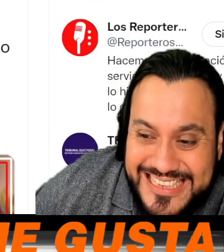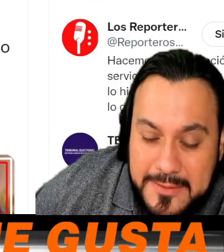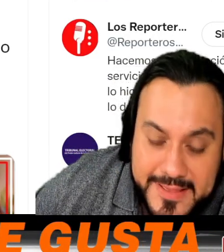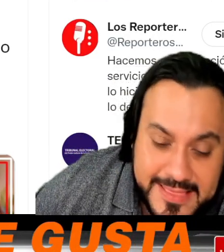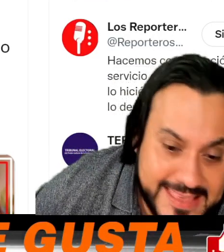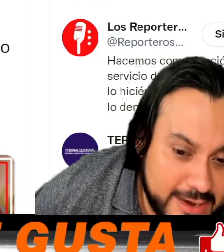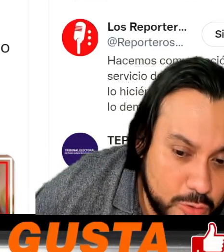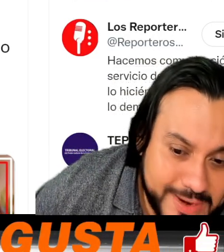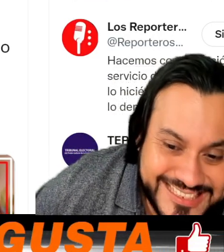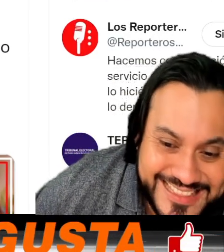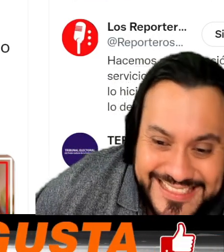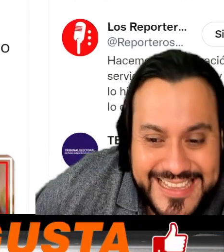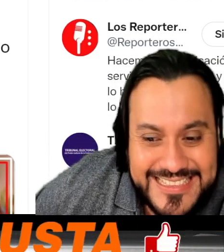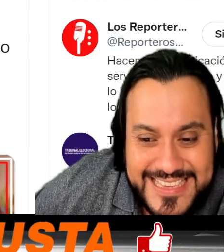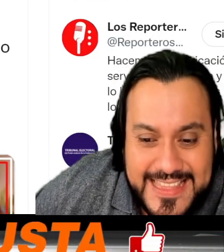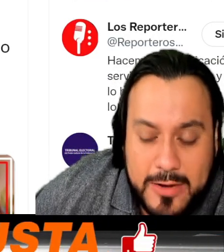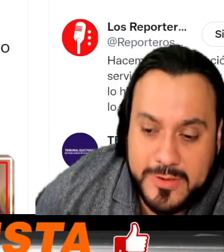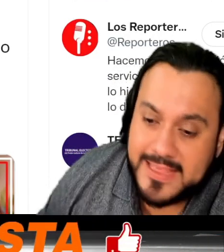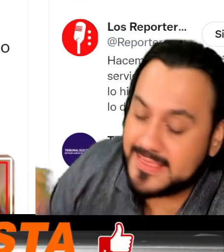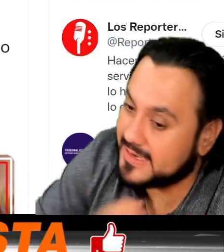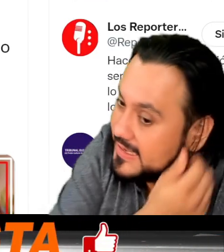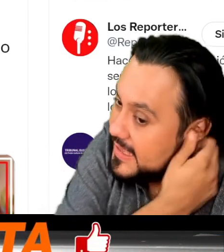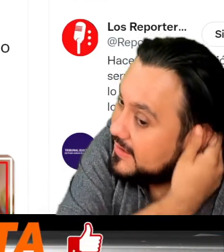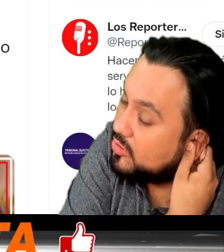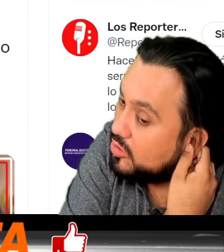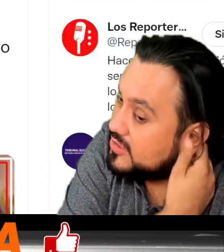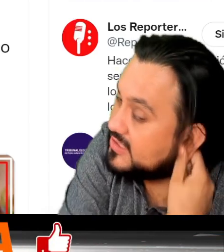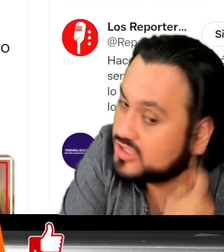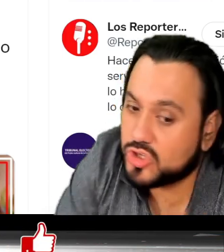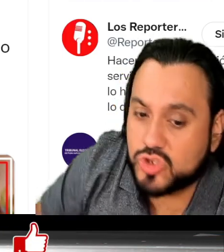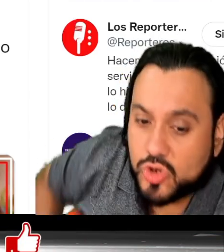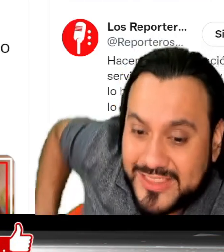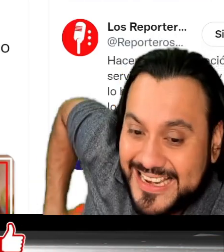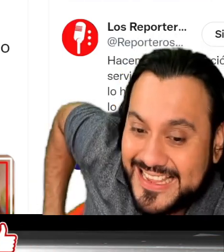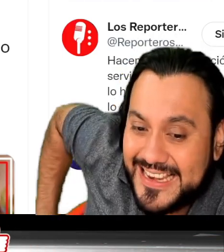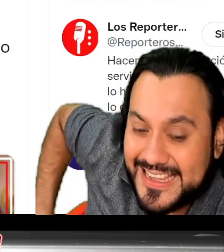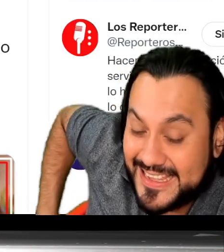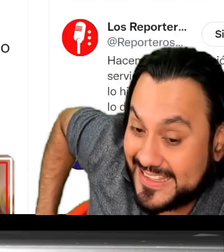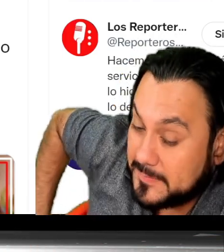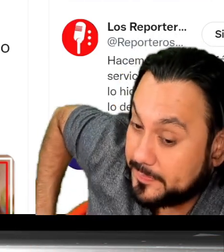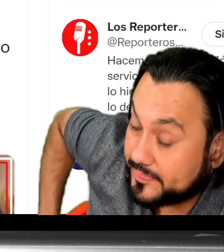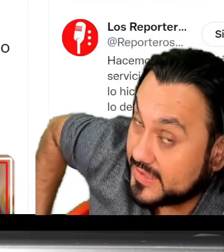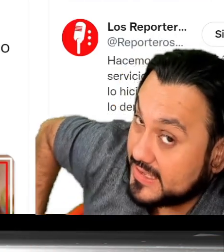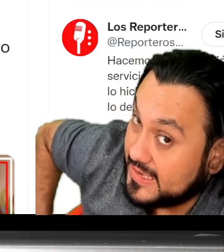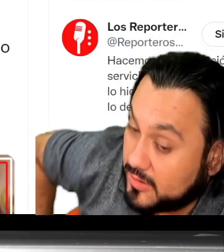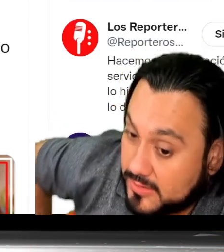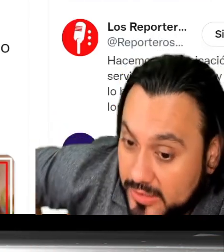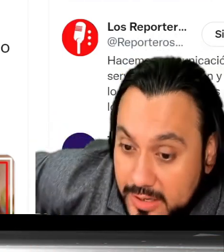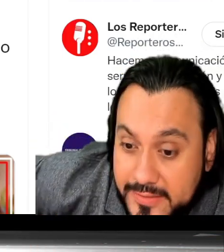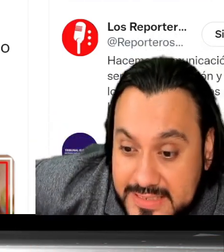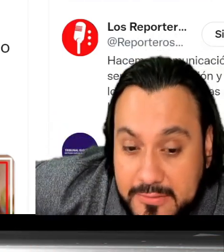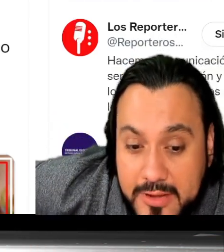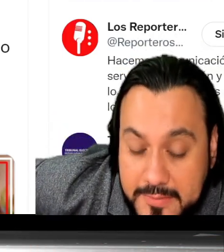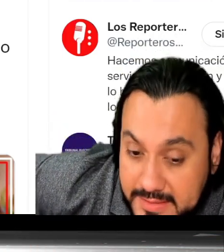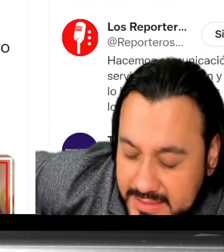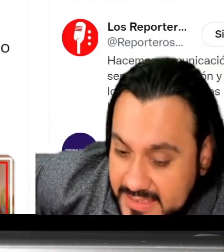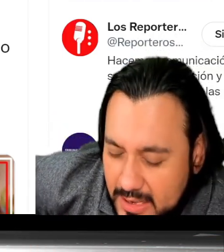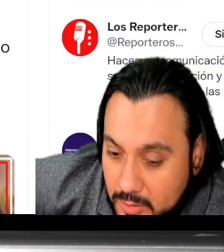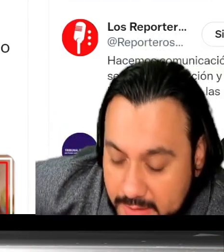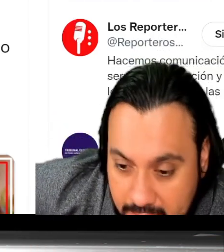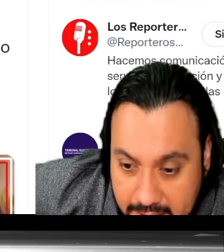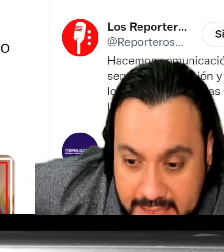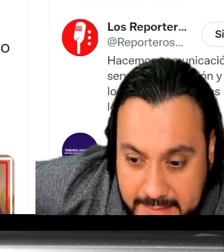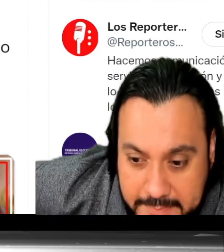parcialmente una sentencia de la unidad técnica de lo contencioso del INE y le ordenó revisar nuevamente